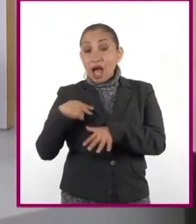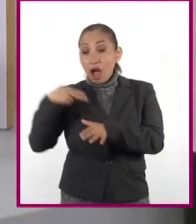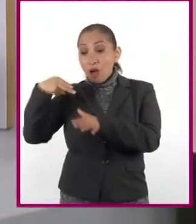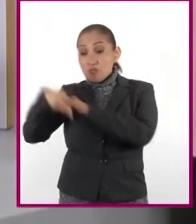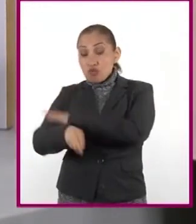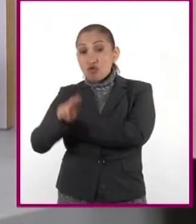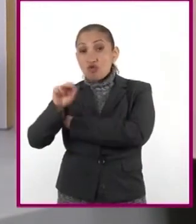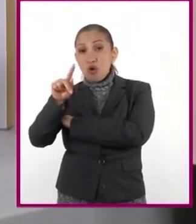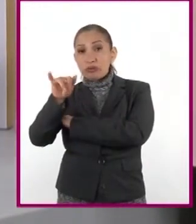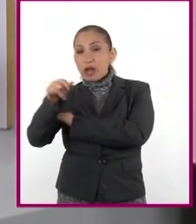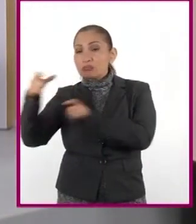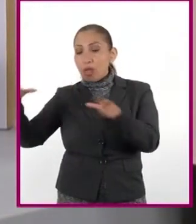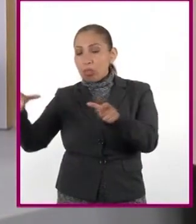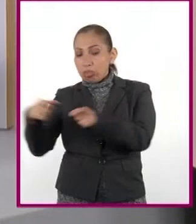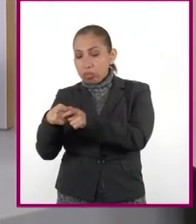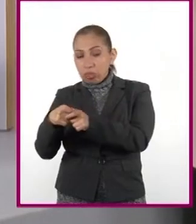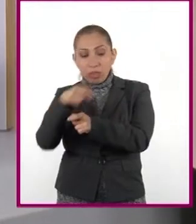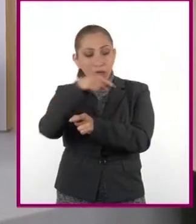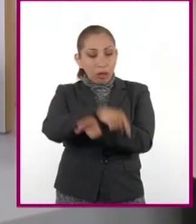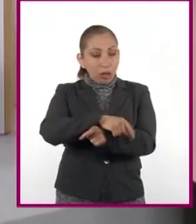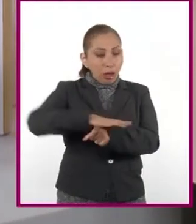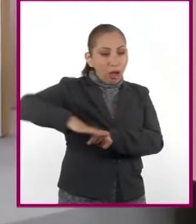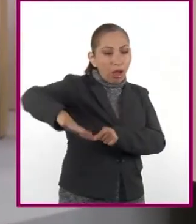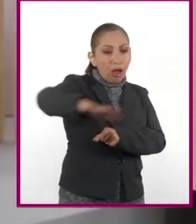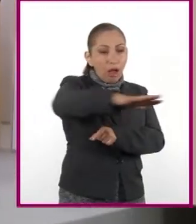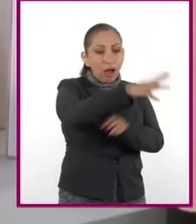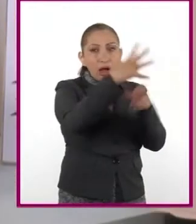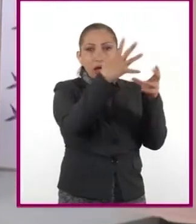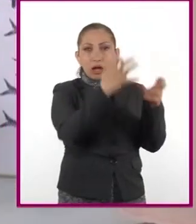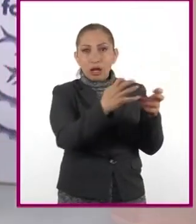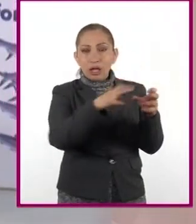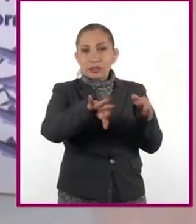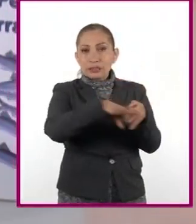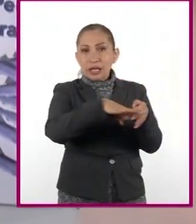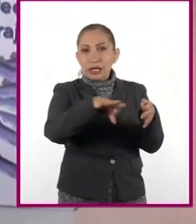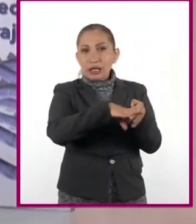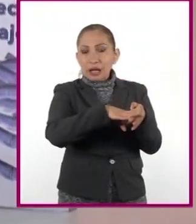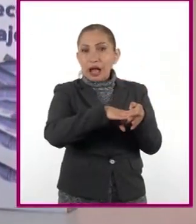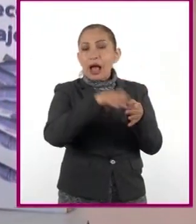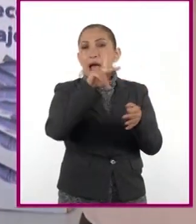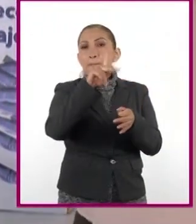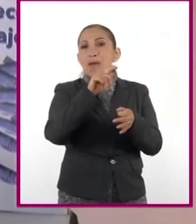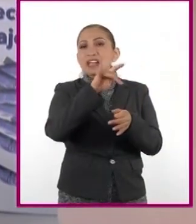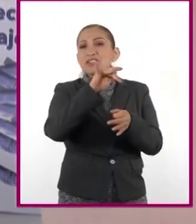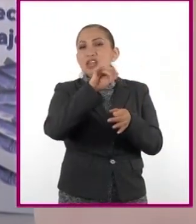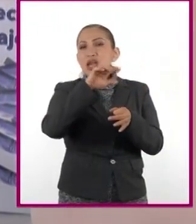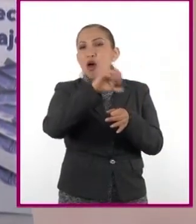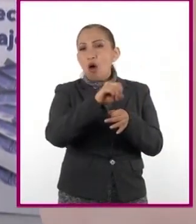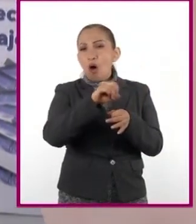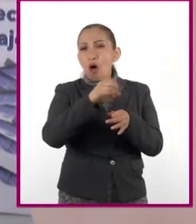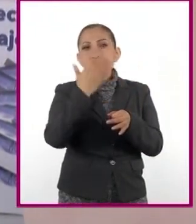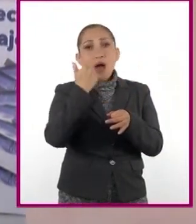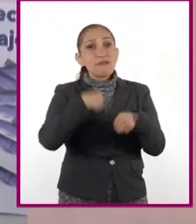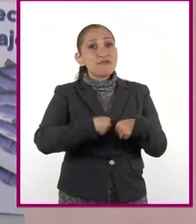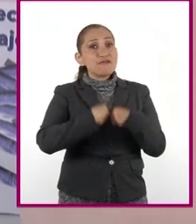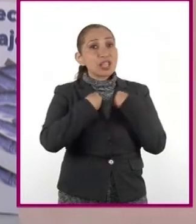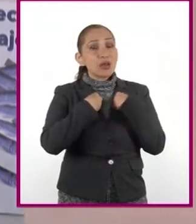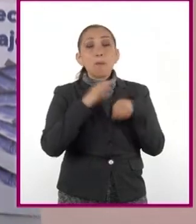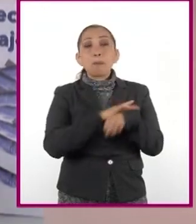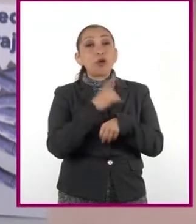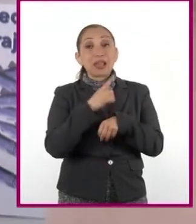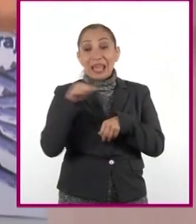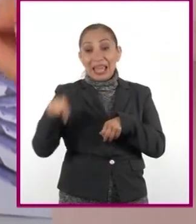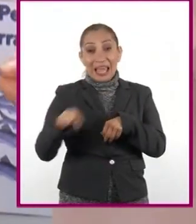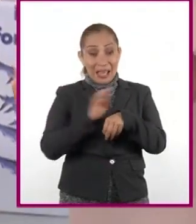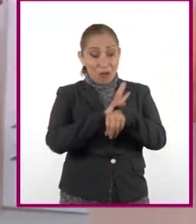nutrias propició enormes áreas áridas en la costa del Pacífico, donde no existiría vida debido a que